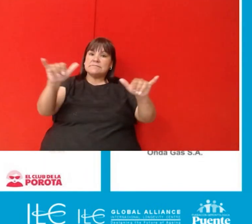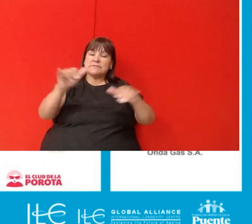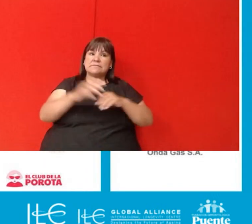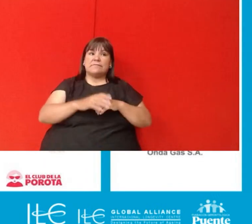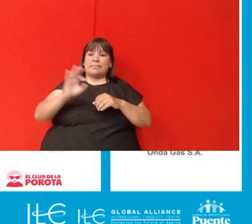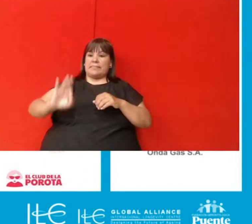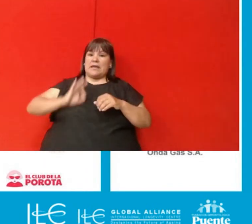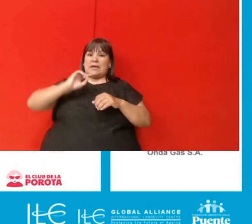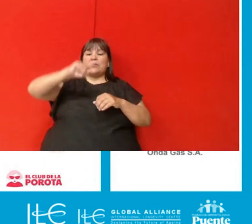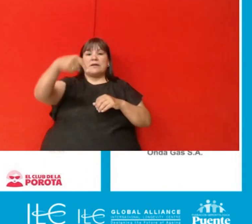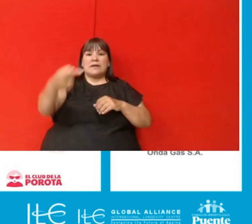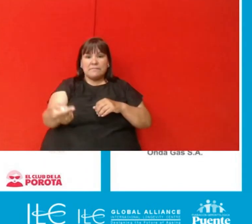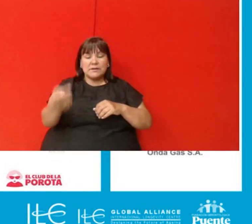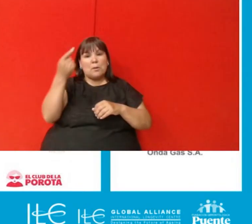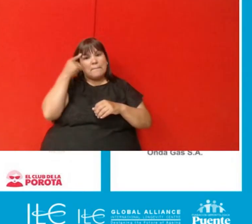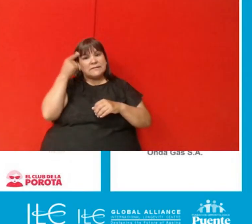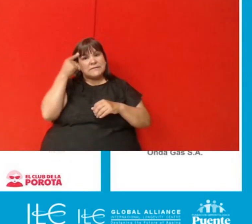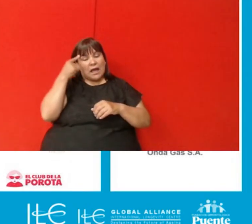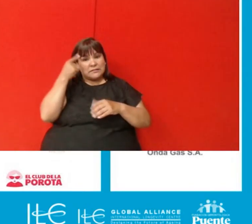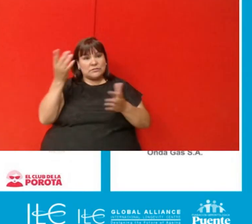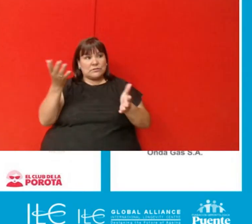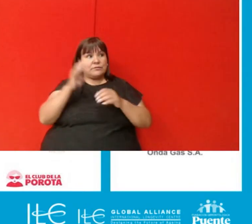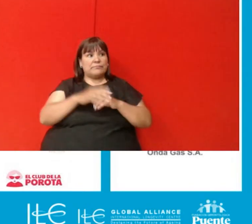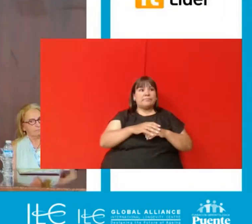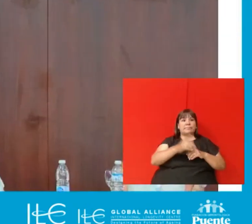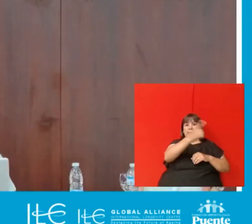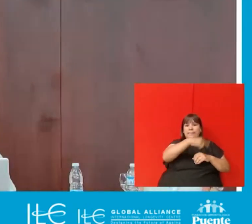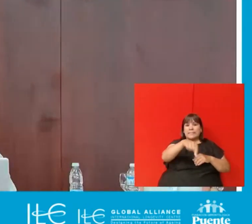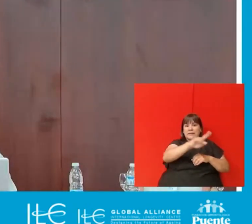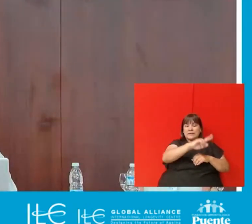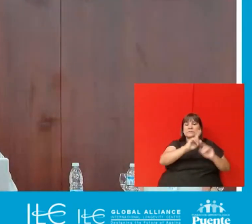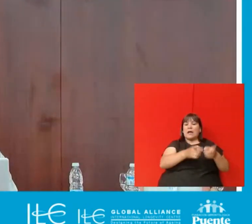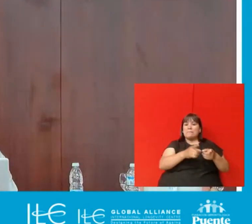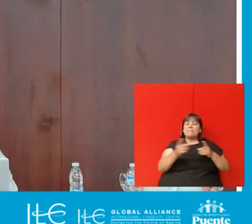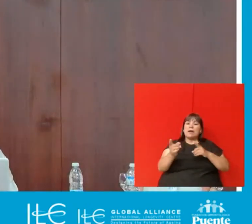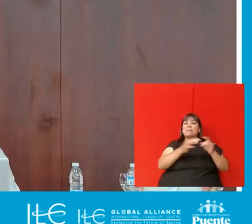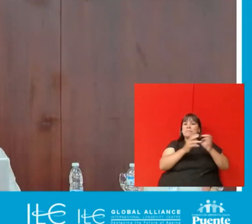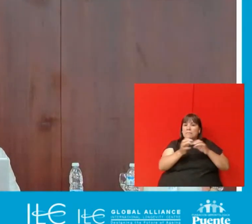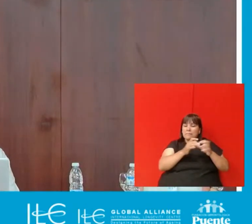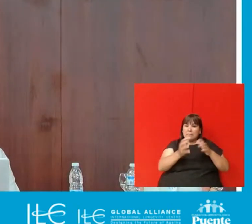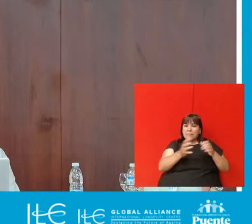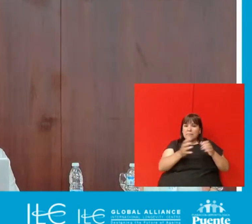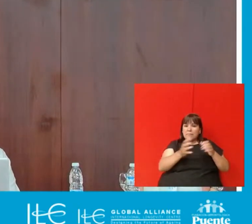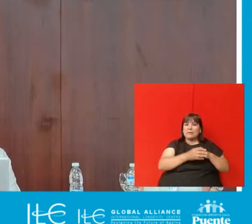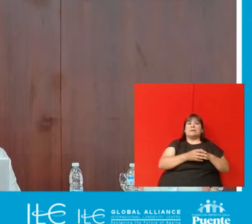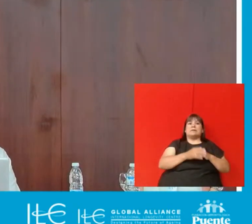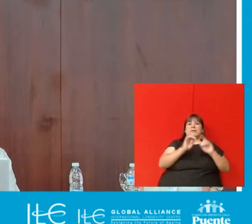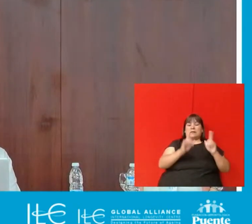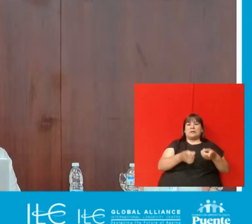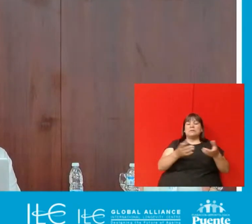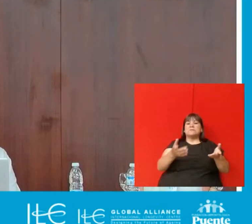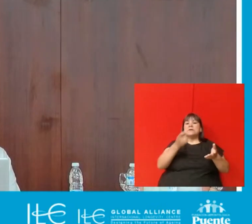año que viene estamos pensando, un poco por lo que escuché acá en la mesa, yo soy diplomada en úlceras por